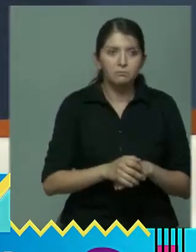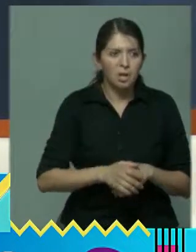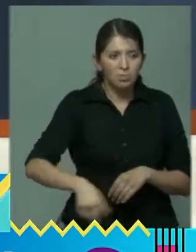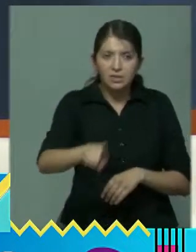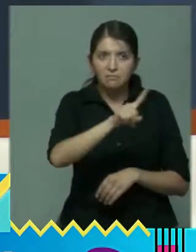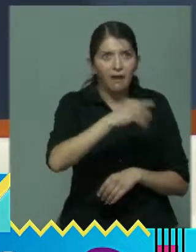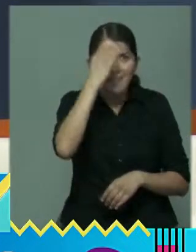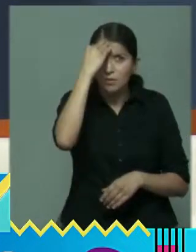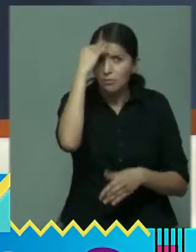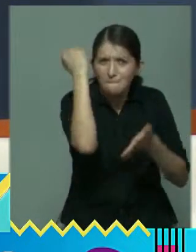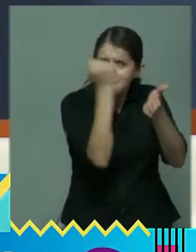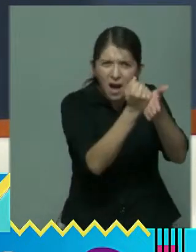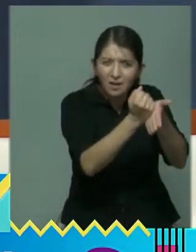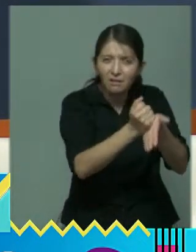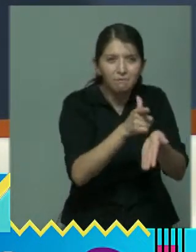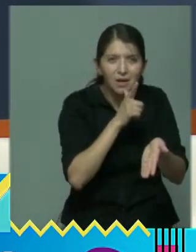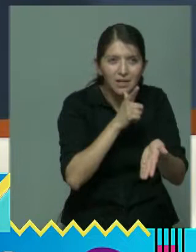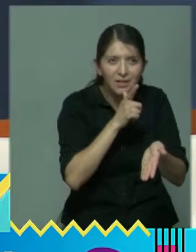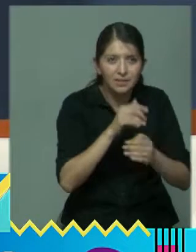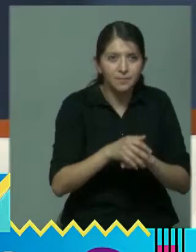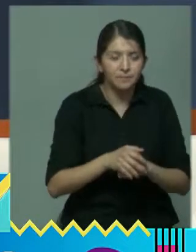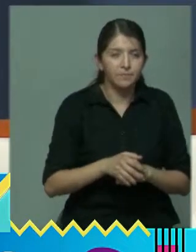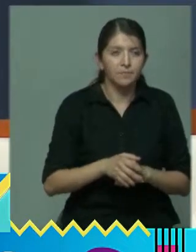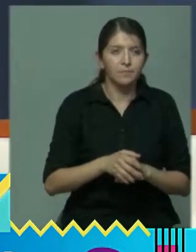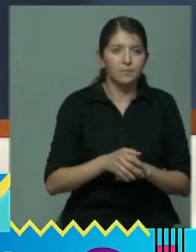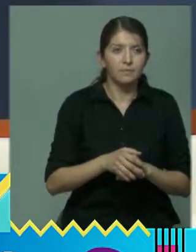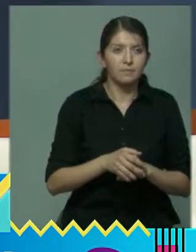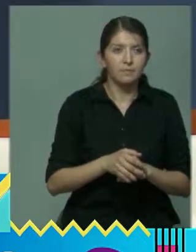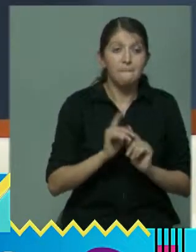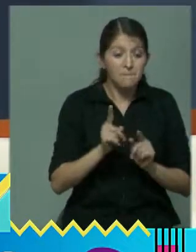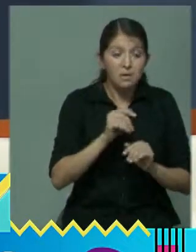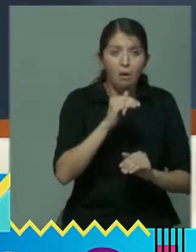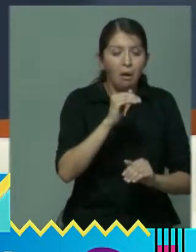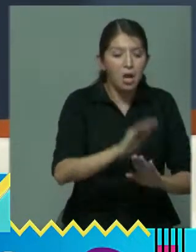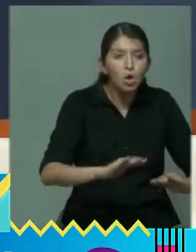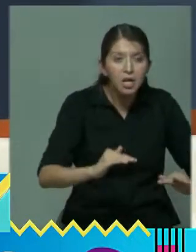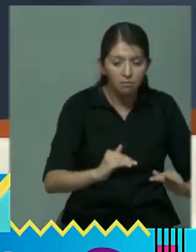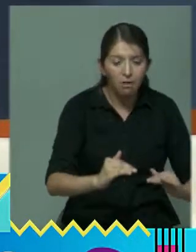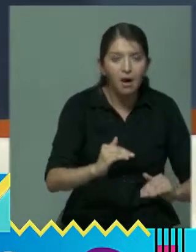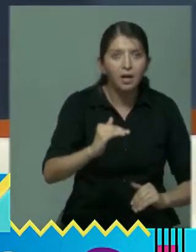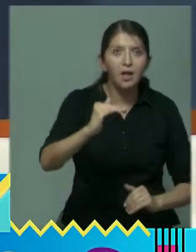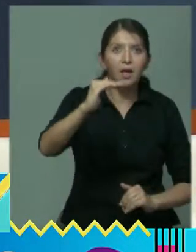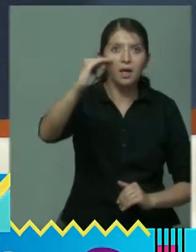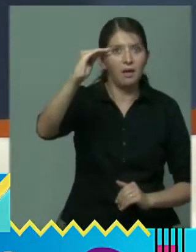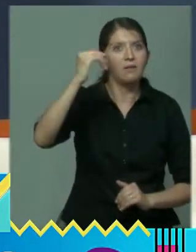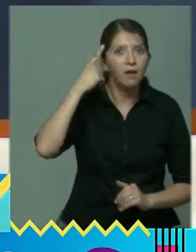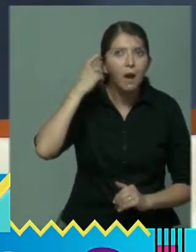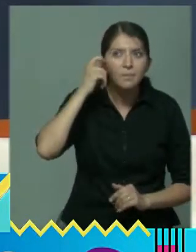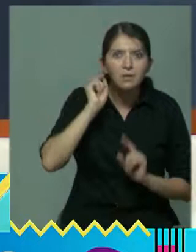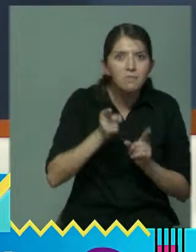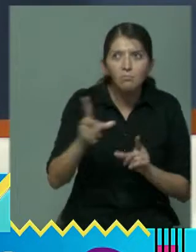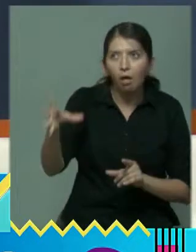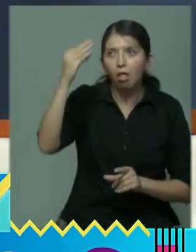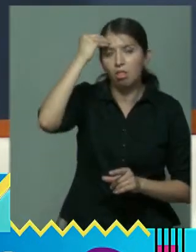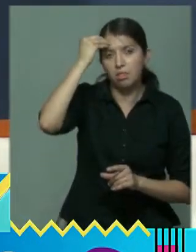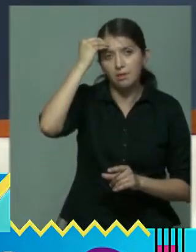también, cómo socialmente se ha ido deconstruyendo también en los chicos y en las chicas, realmente es muy... Sí. Muy interesante lo que está sucediendo,